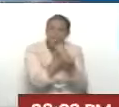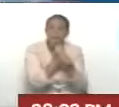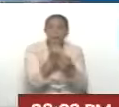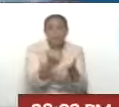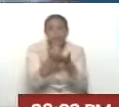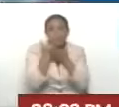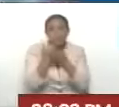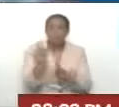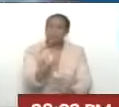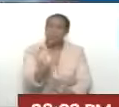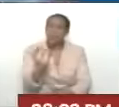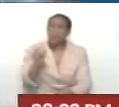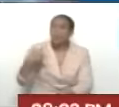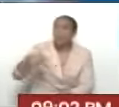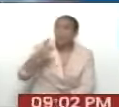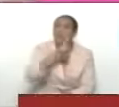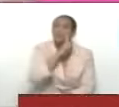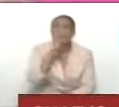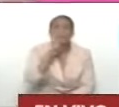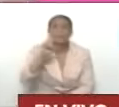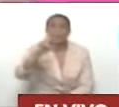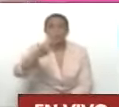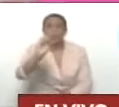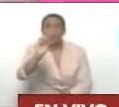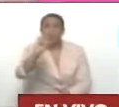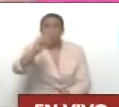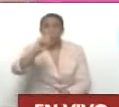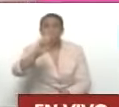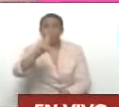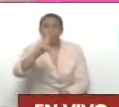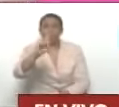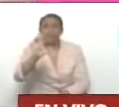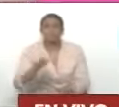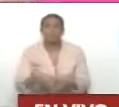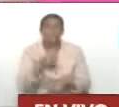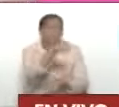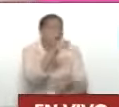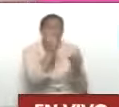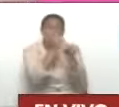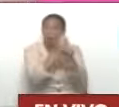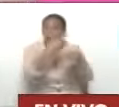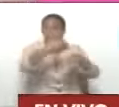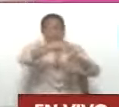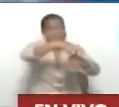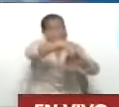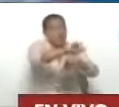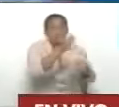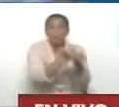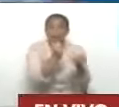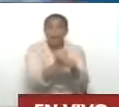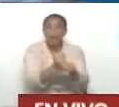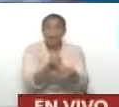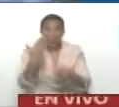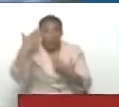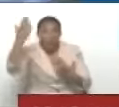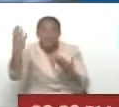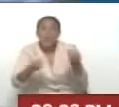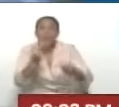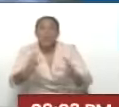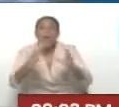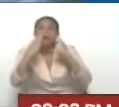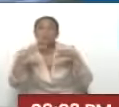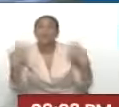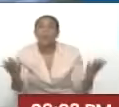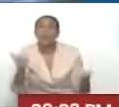tu esposo? No. ¿Cómo se llama tu esposo? Ronald Cumana. ¿Lo dejaste Ronald trabajando? Ronald Cumana. Sí, lo dejé trabajando allá. Ronald, ¿cómo van las hamburguesas